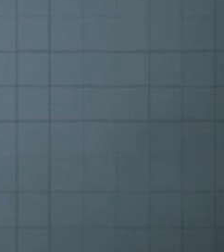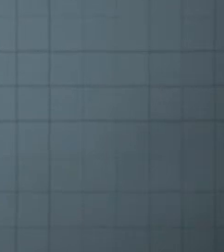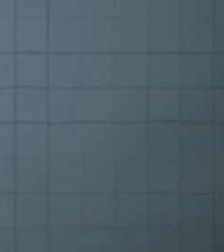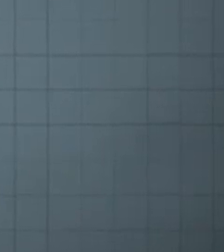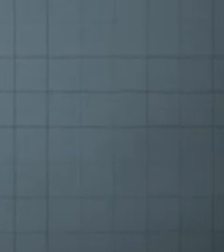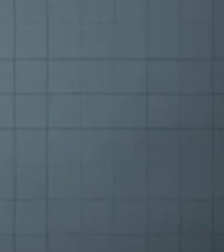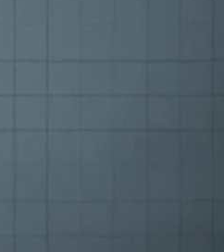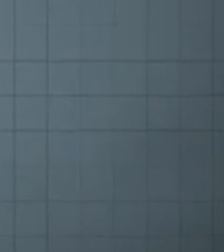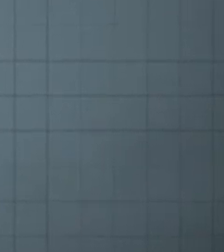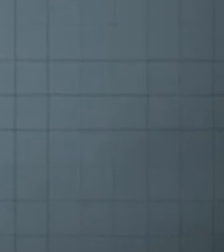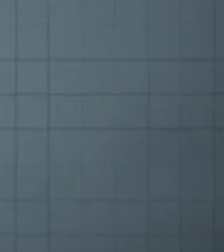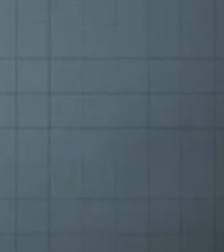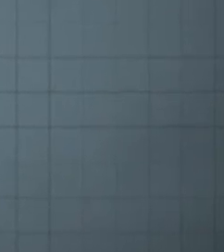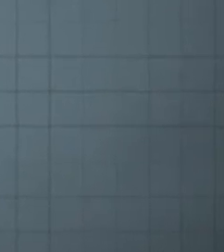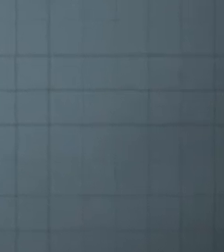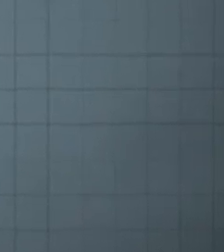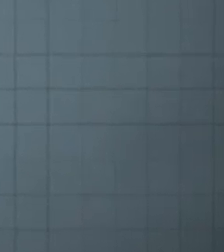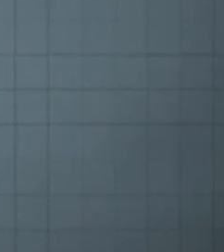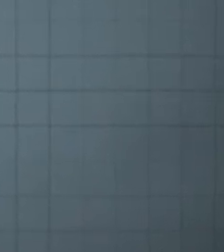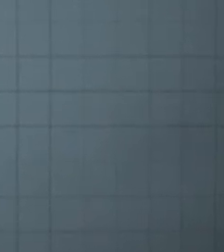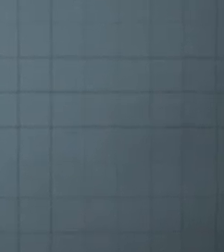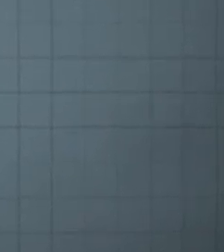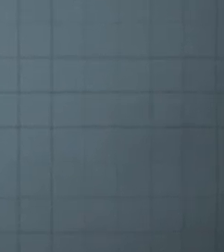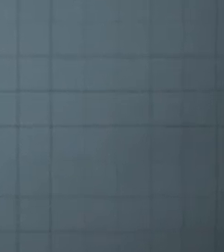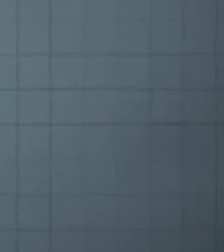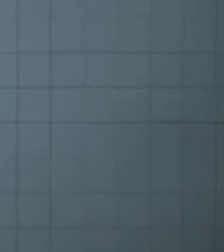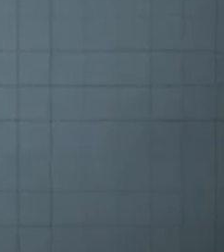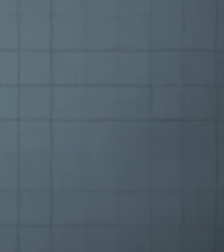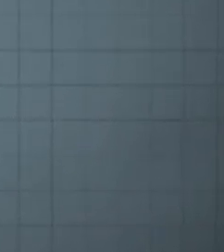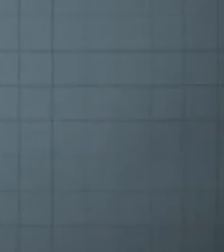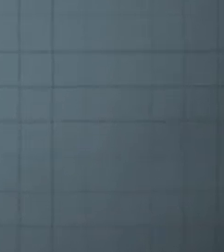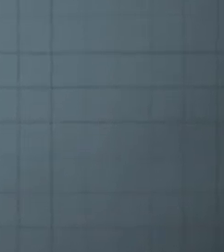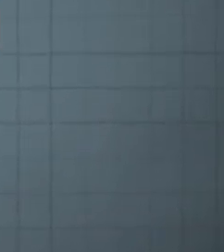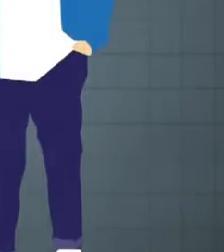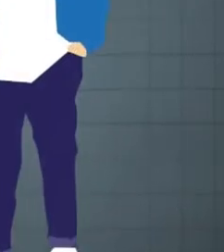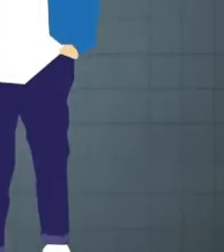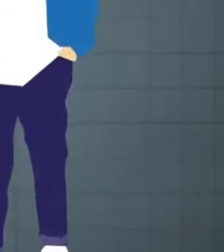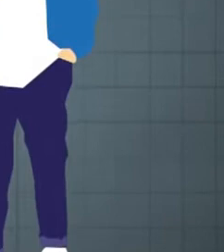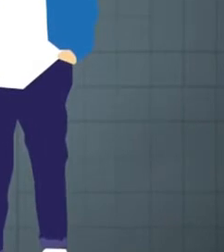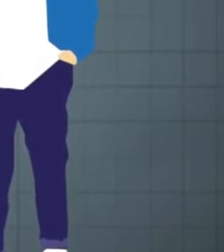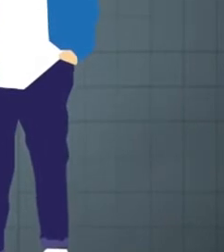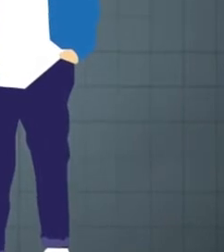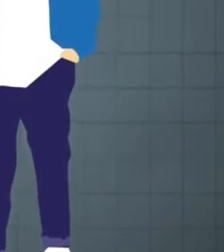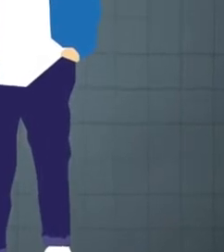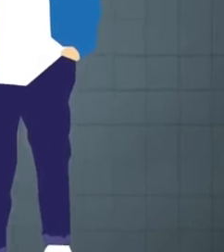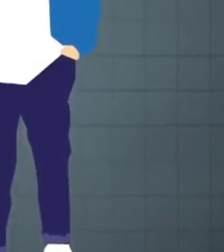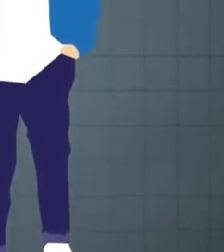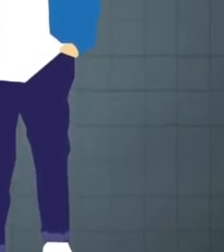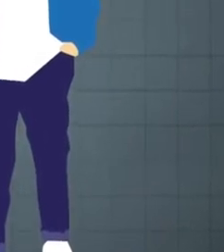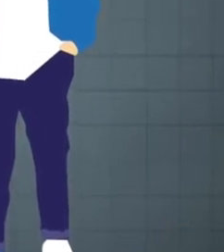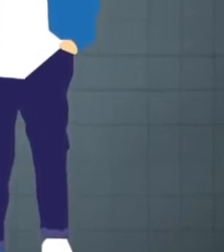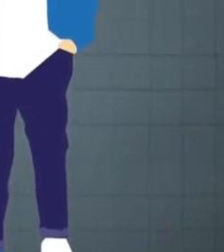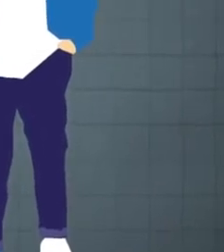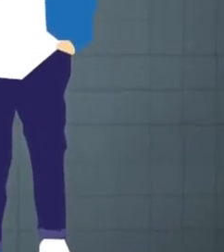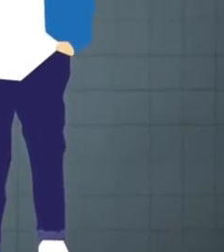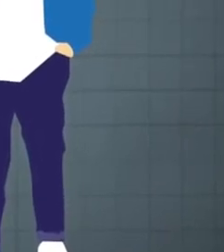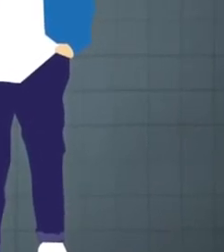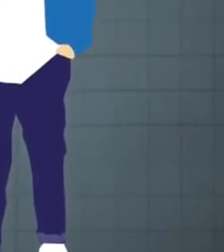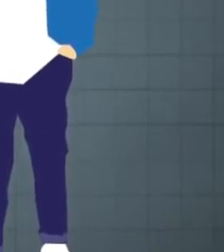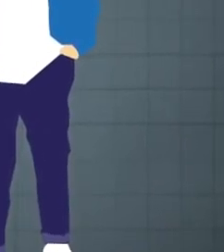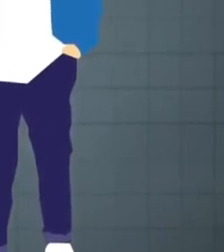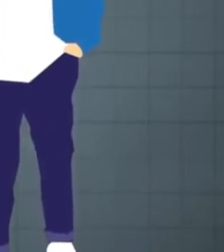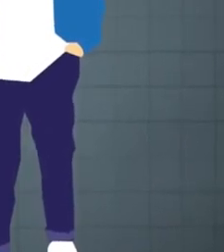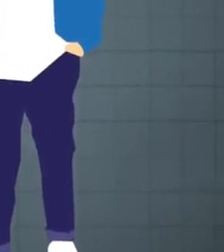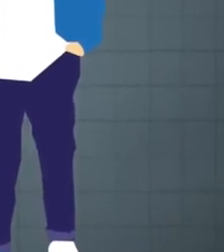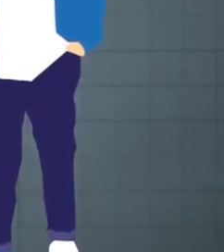hotelería. Me encantan los autos. Yo me preparo para ser mecánico automotriz. Me preocupa mucho el impacto de las industrias sobre el medio ambiente. Yo